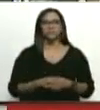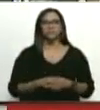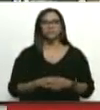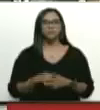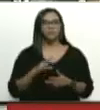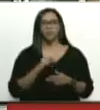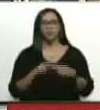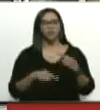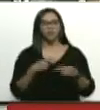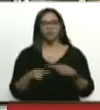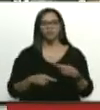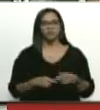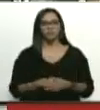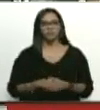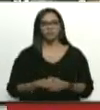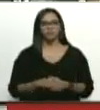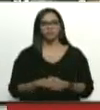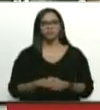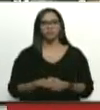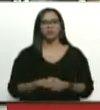No es una revolución.